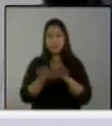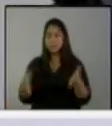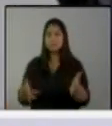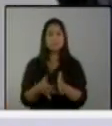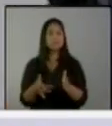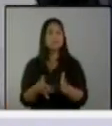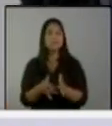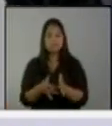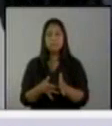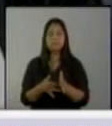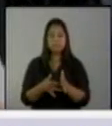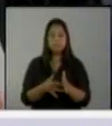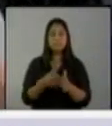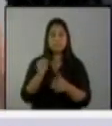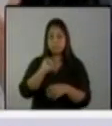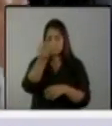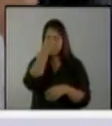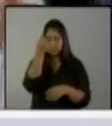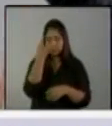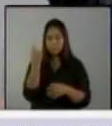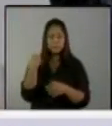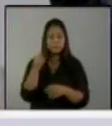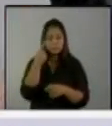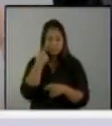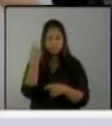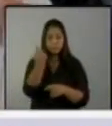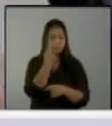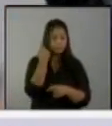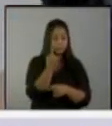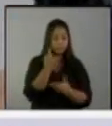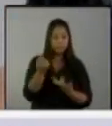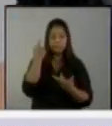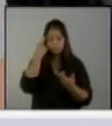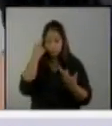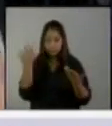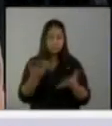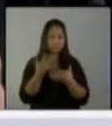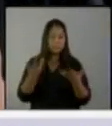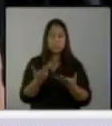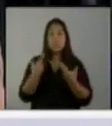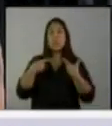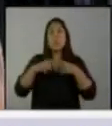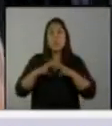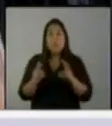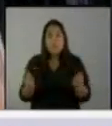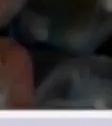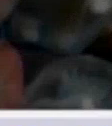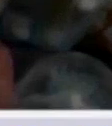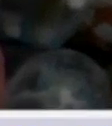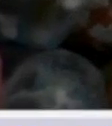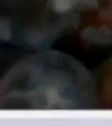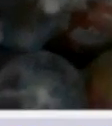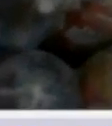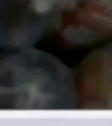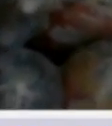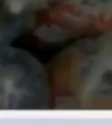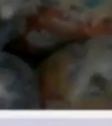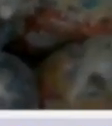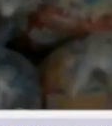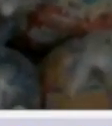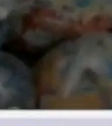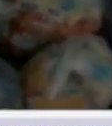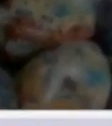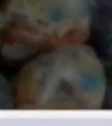técnicas para ir buscándole e ir paliando los problemas que nos trajo la COVID. Los padres